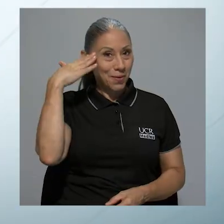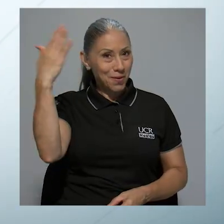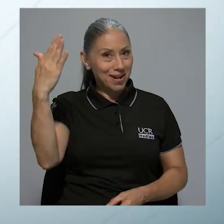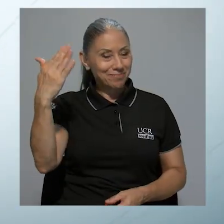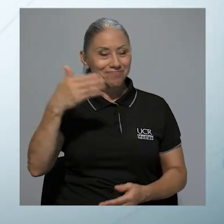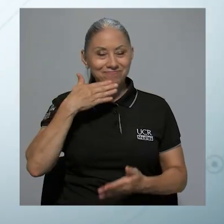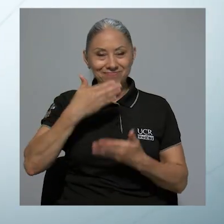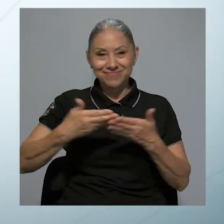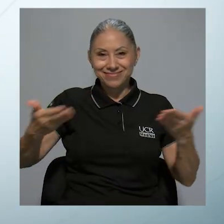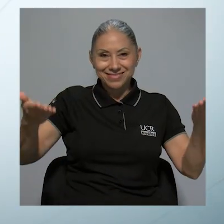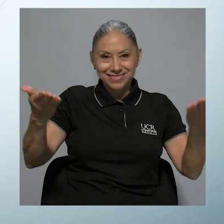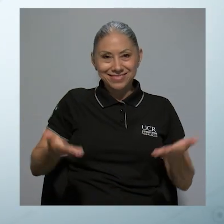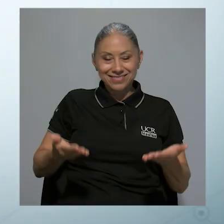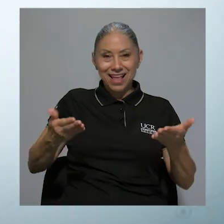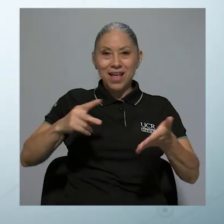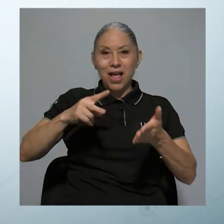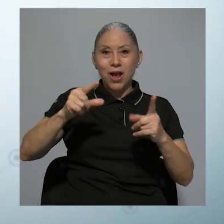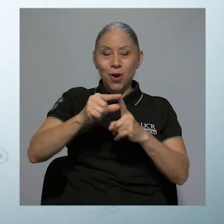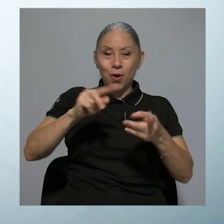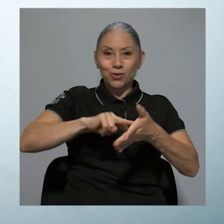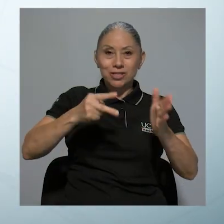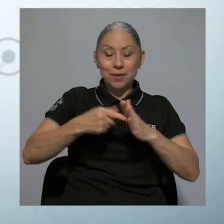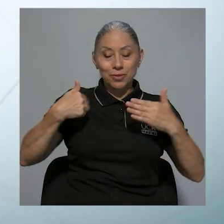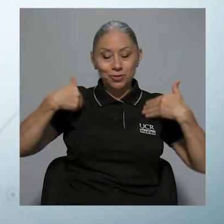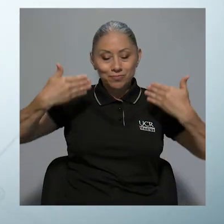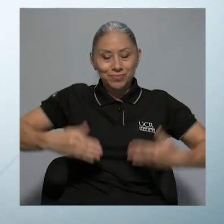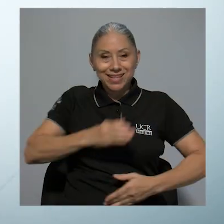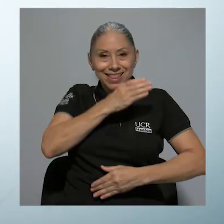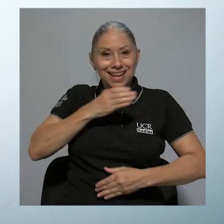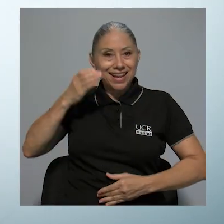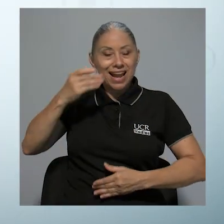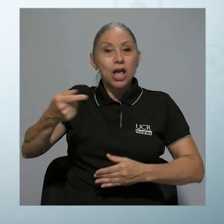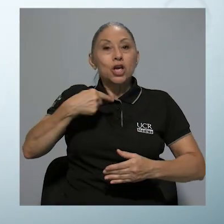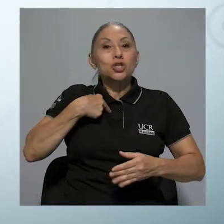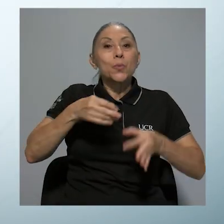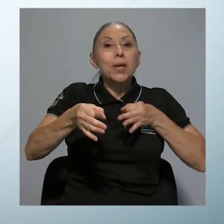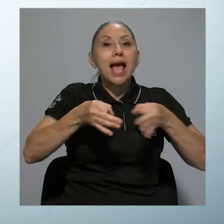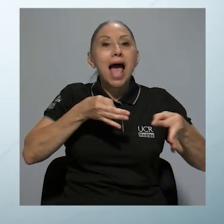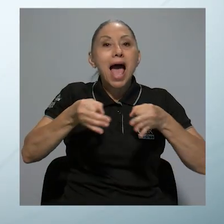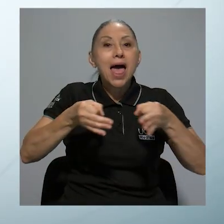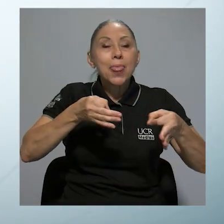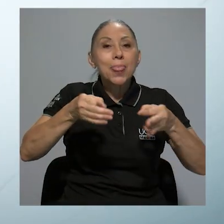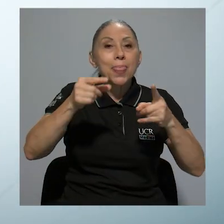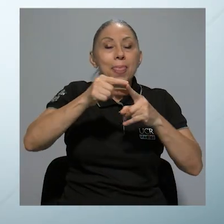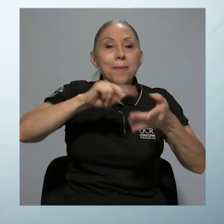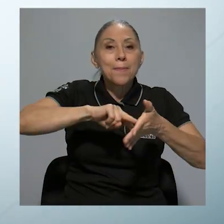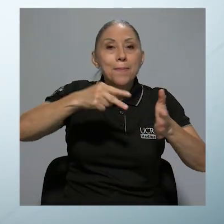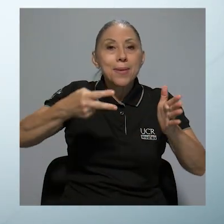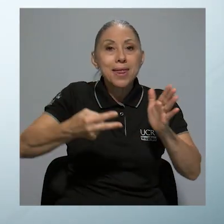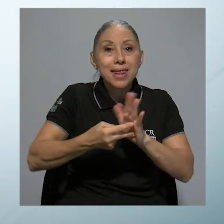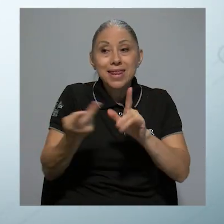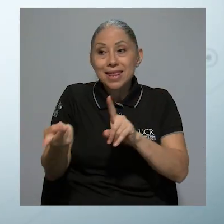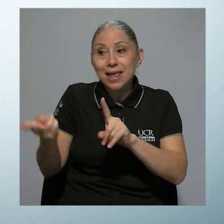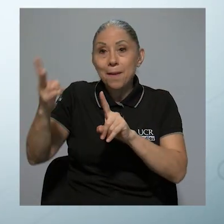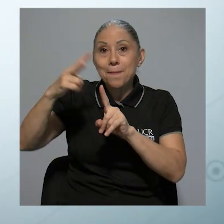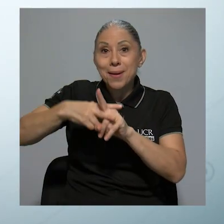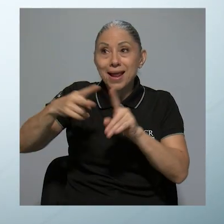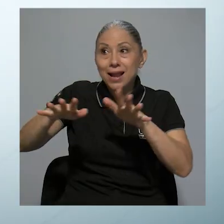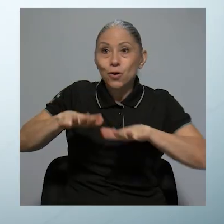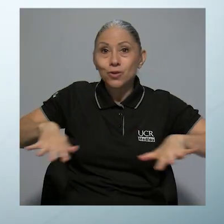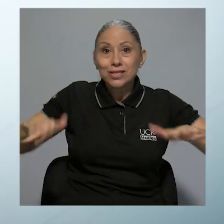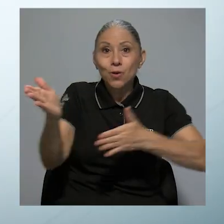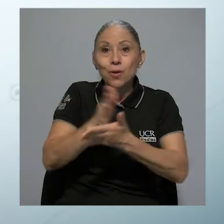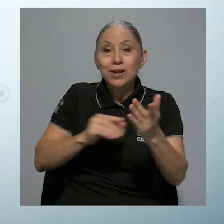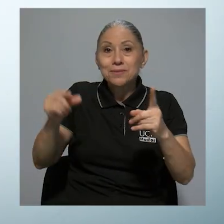Hola, les doy la más cordial bienvenida a Conceptos. Soy Catalina Lao y voy a definir y poner en contexto algunas de las palabras que se dijeron